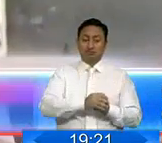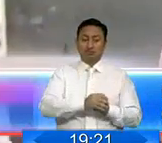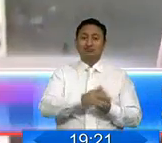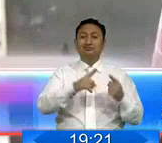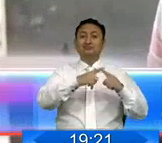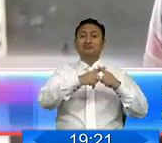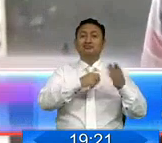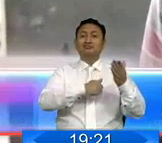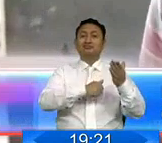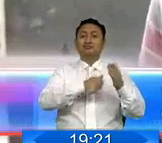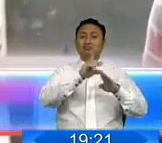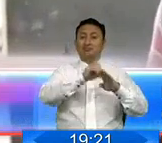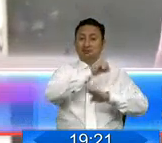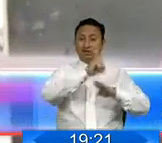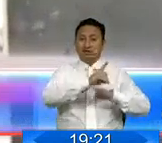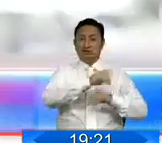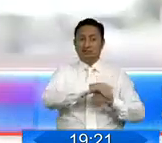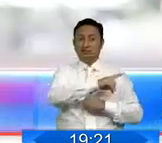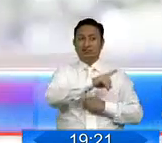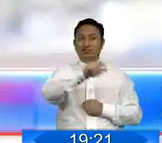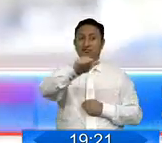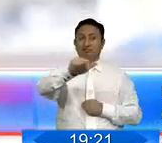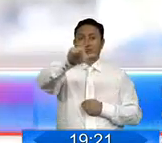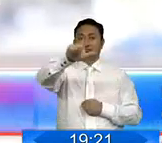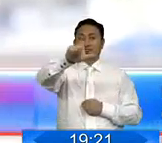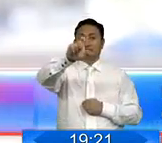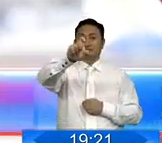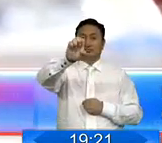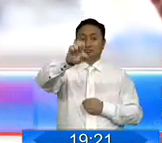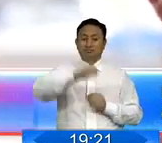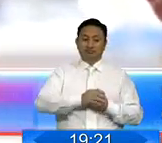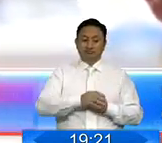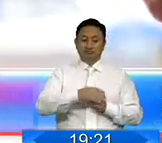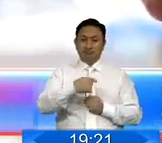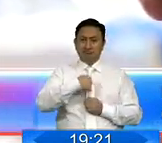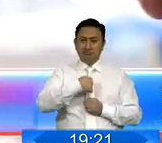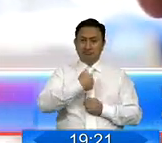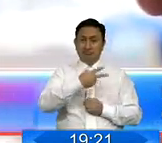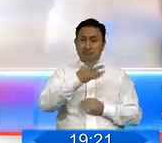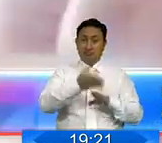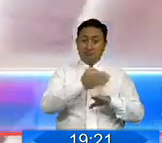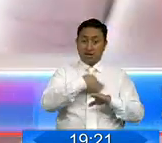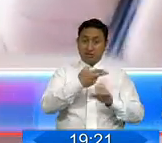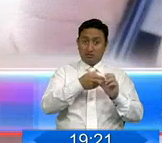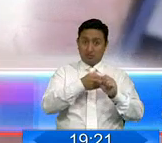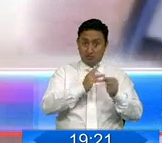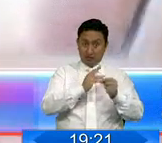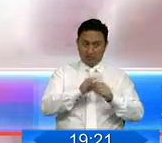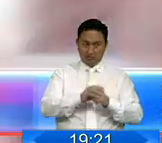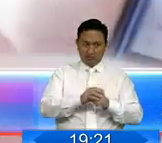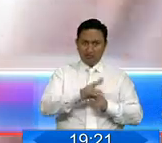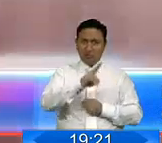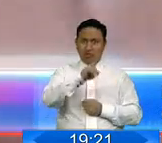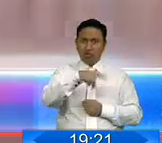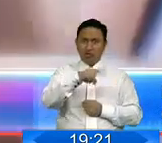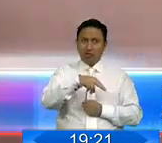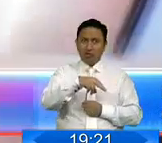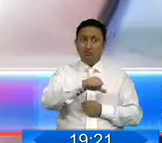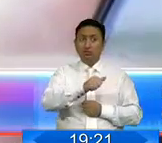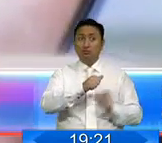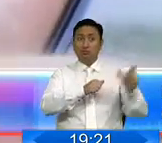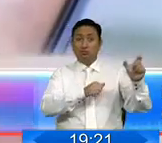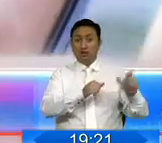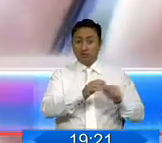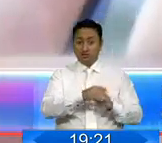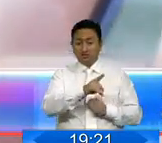y Ganadería de Pastaza, Alex López, dijo que durante 2 meses antes de su salida, recibió presiones a través de terceros para que